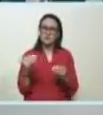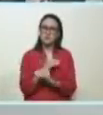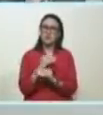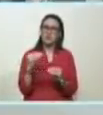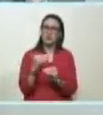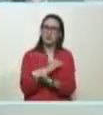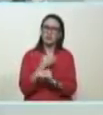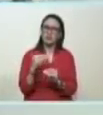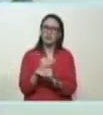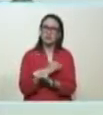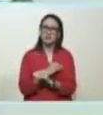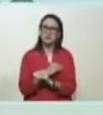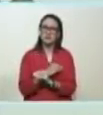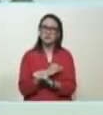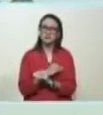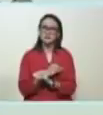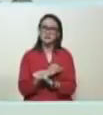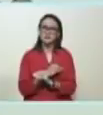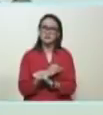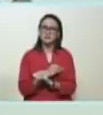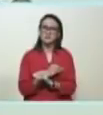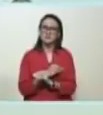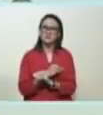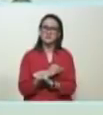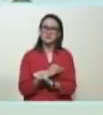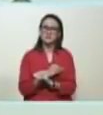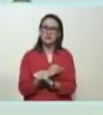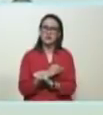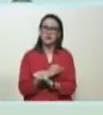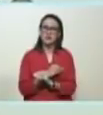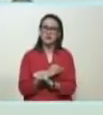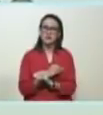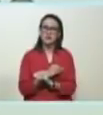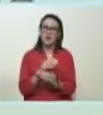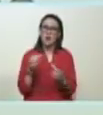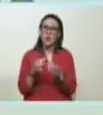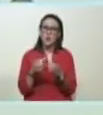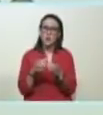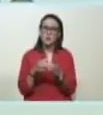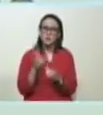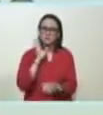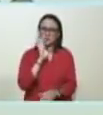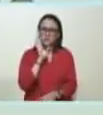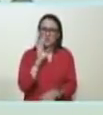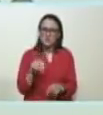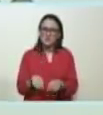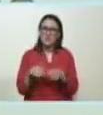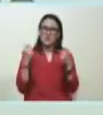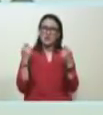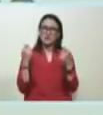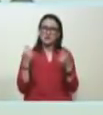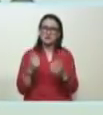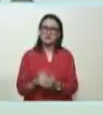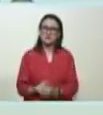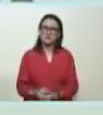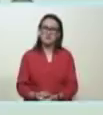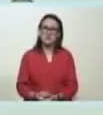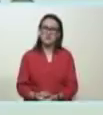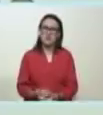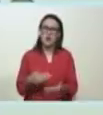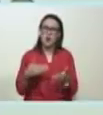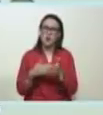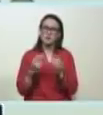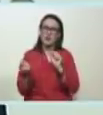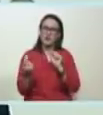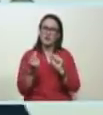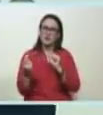contradicciones. Al desmarque inicial del grupo conspirador, violento, fascista, que estuvo en contra